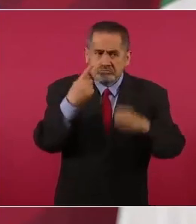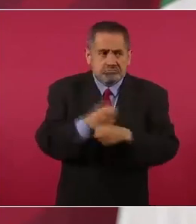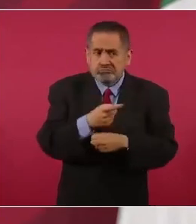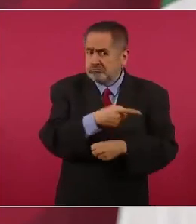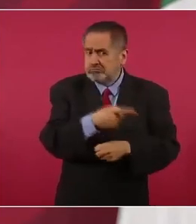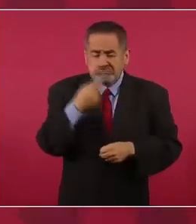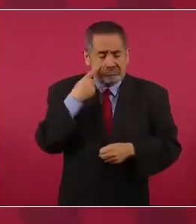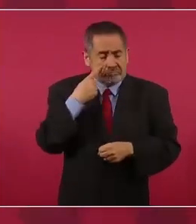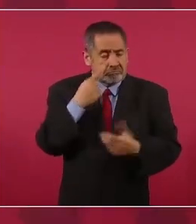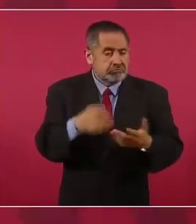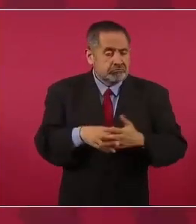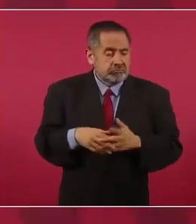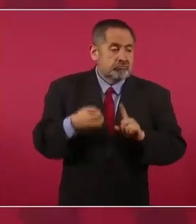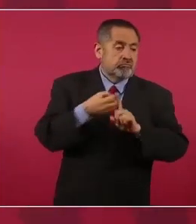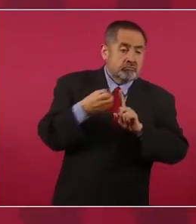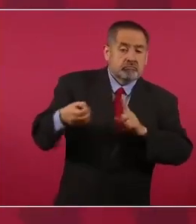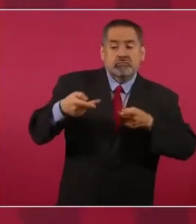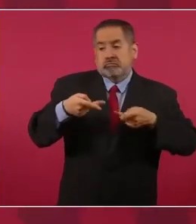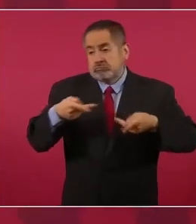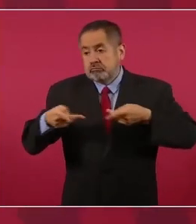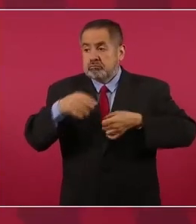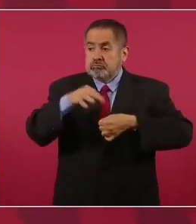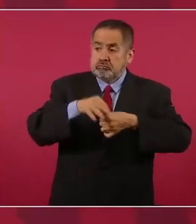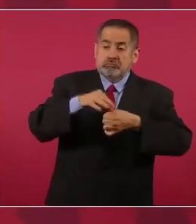en la organización